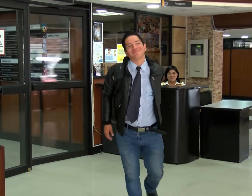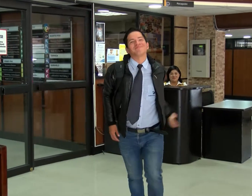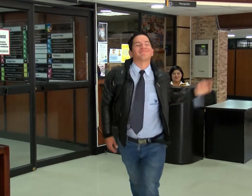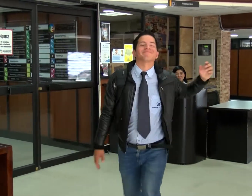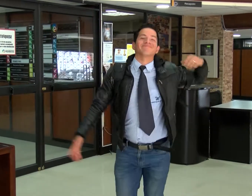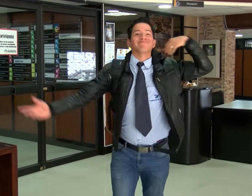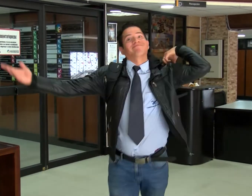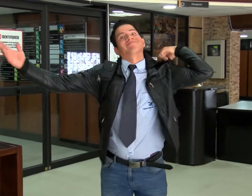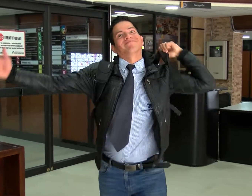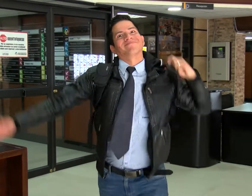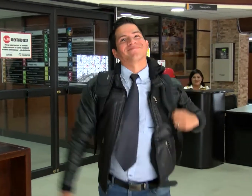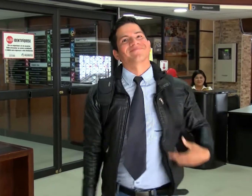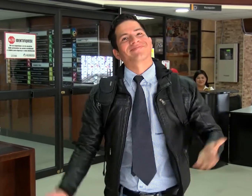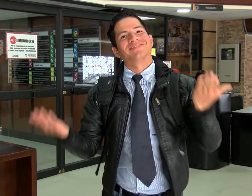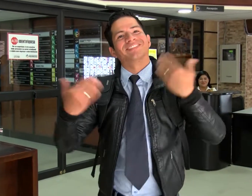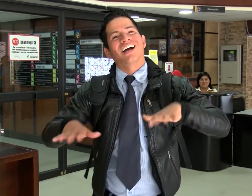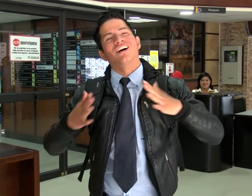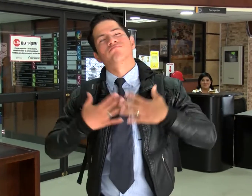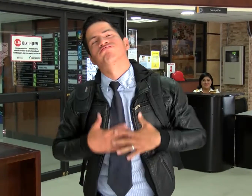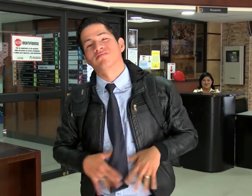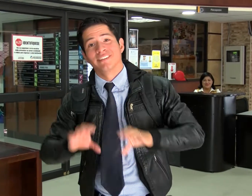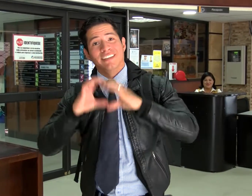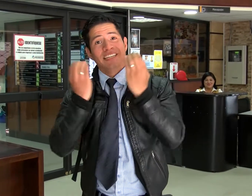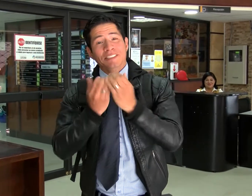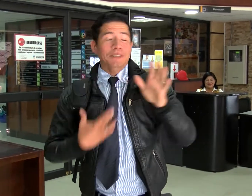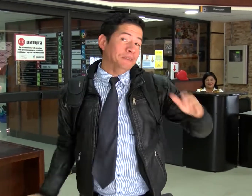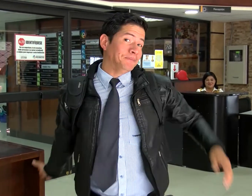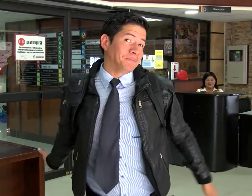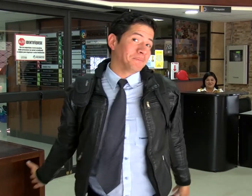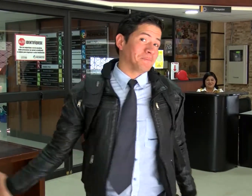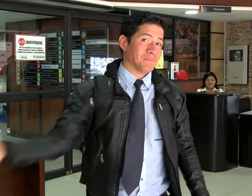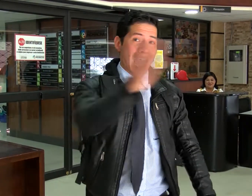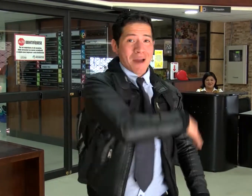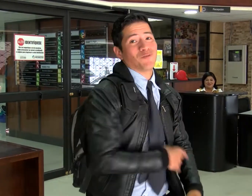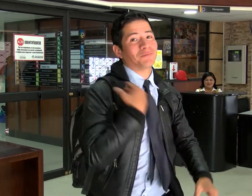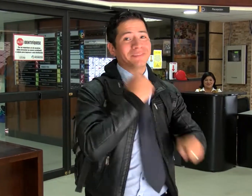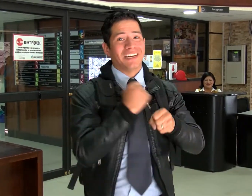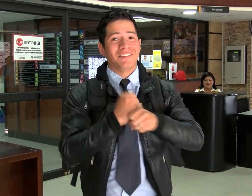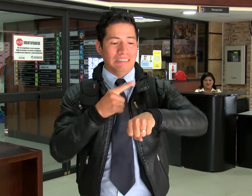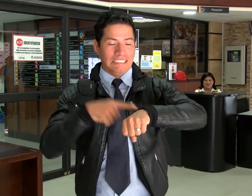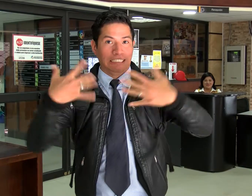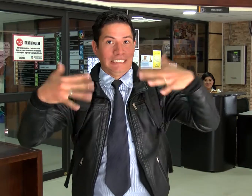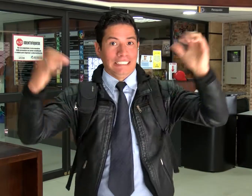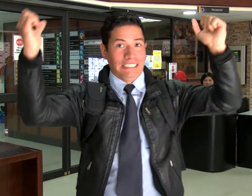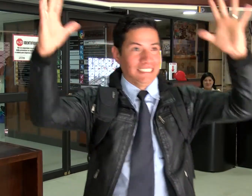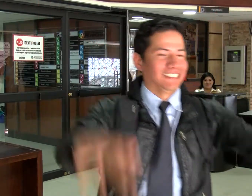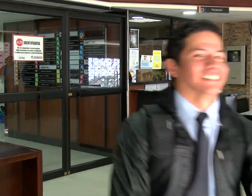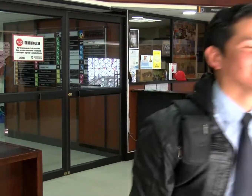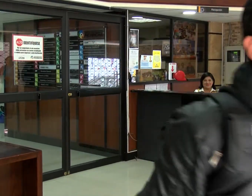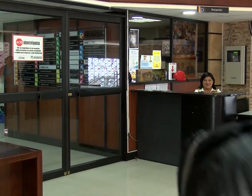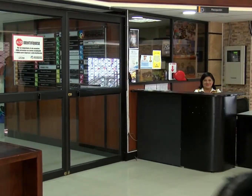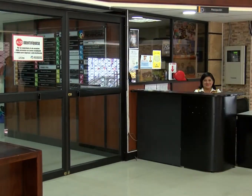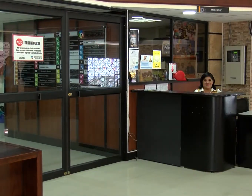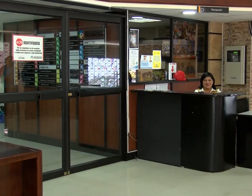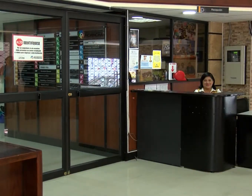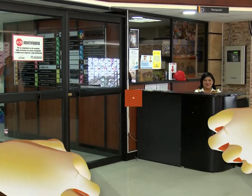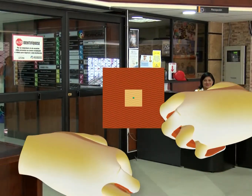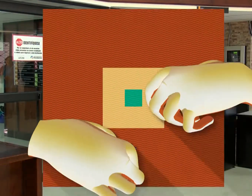Al fin se terminaron las clases. Ahora vamos a mi trabajo. Estoy casi atrasado. Vamos.